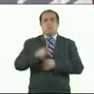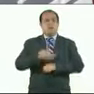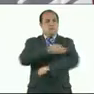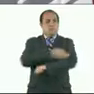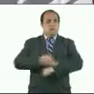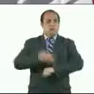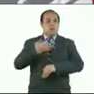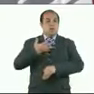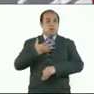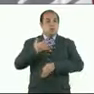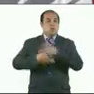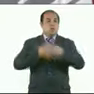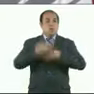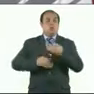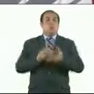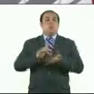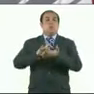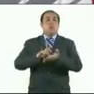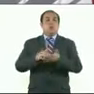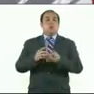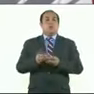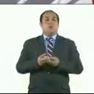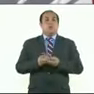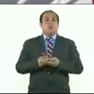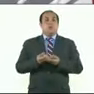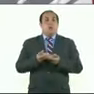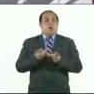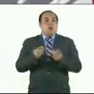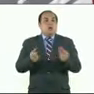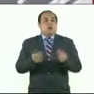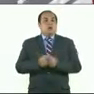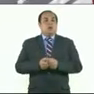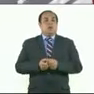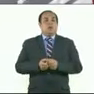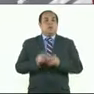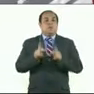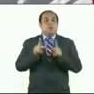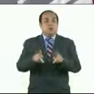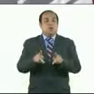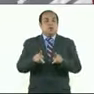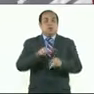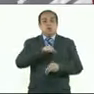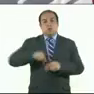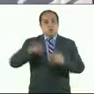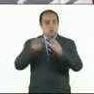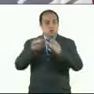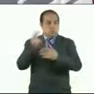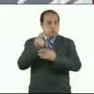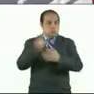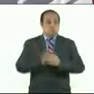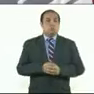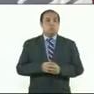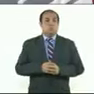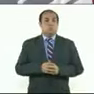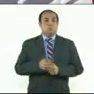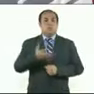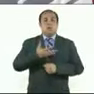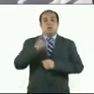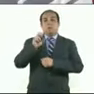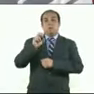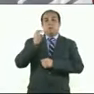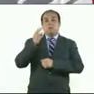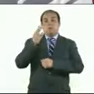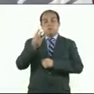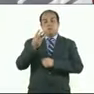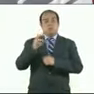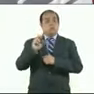apoyos de gastos funerarios y vamos a estar en contacto para las necesidades. Son 28 familias censadas,